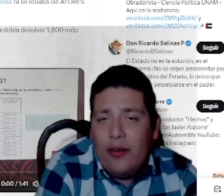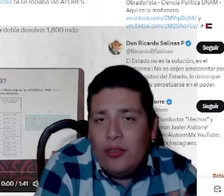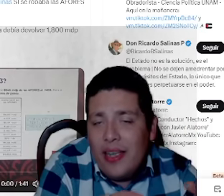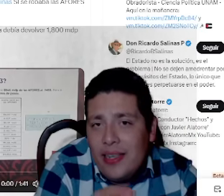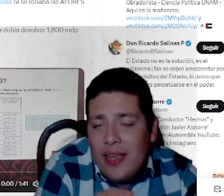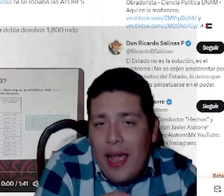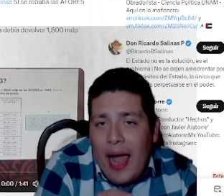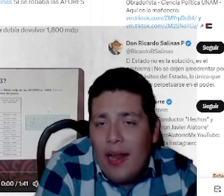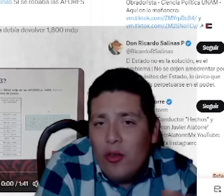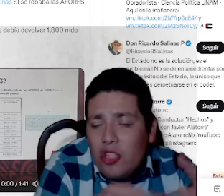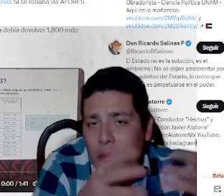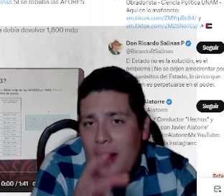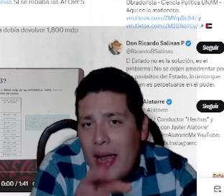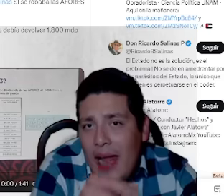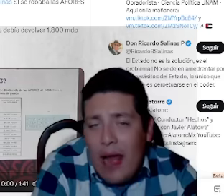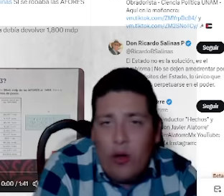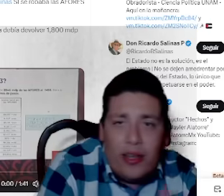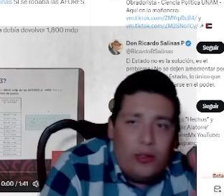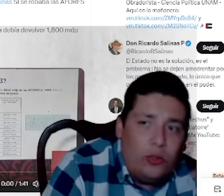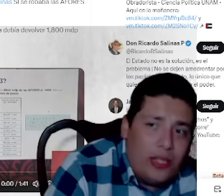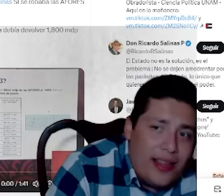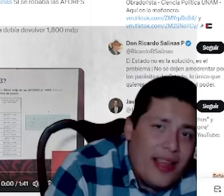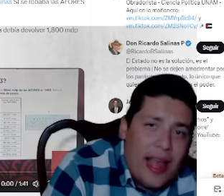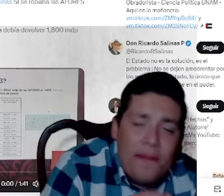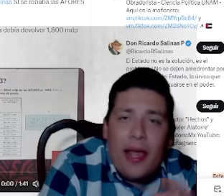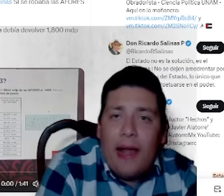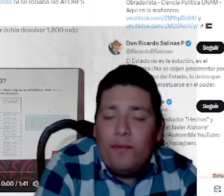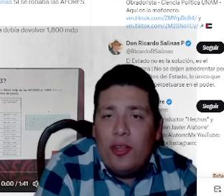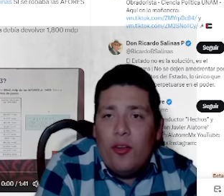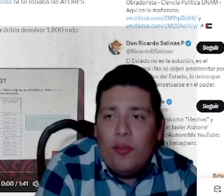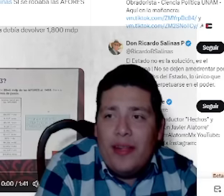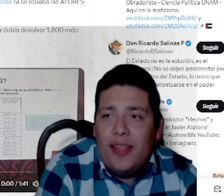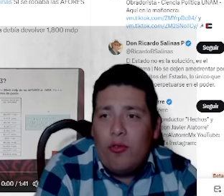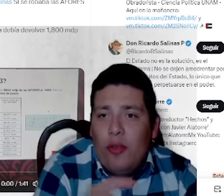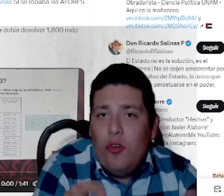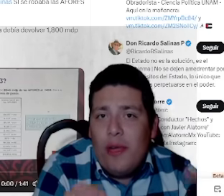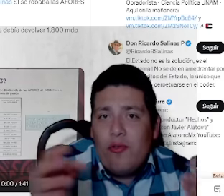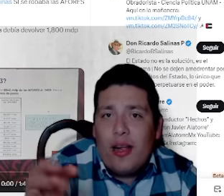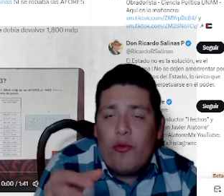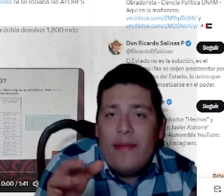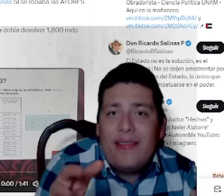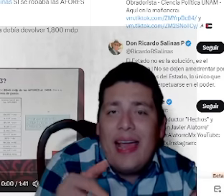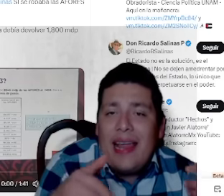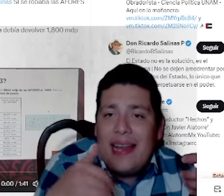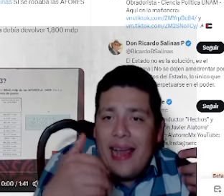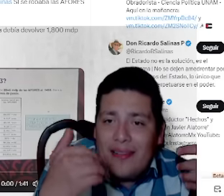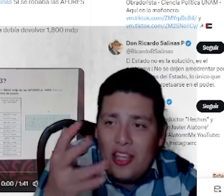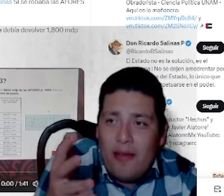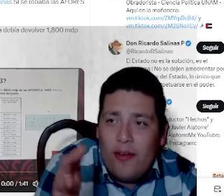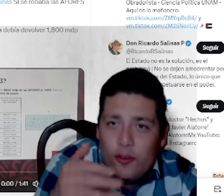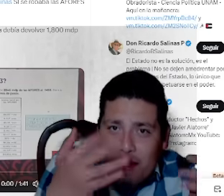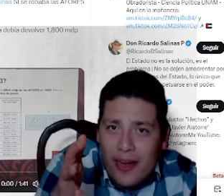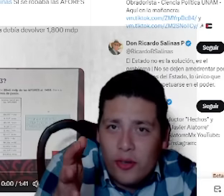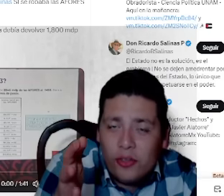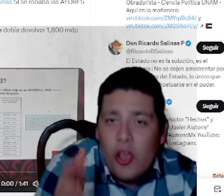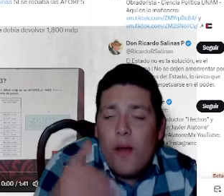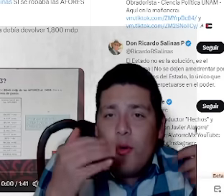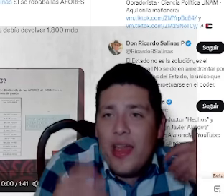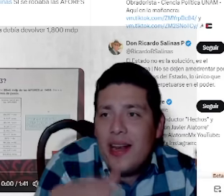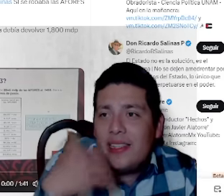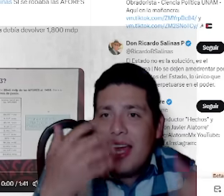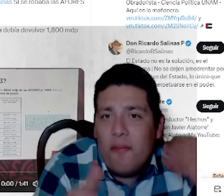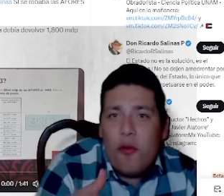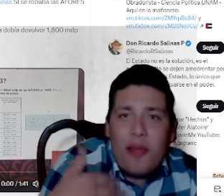los mexicanos? Es algo similar a lo que sucedía anteriormente cuando había una cuenta inactiva. Los